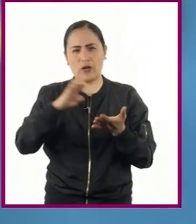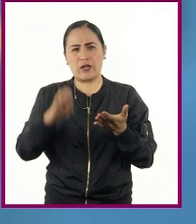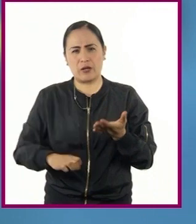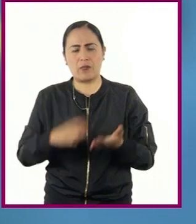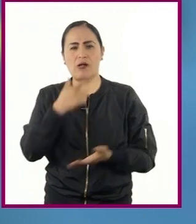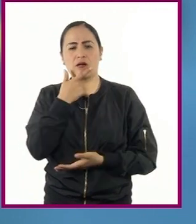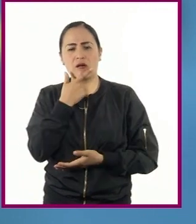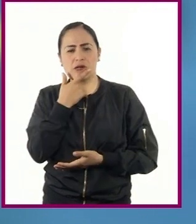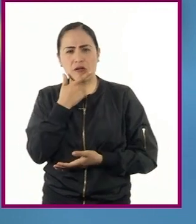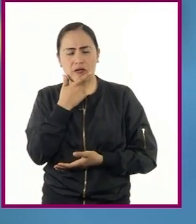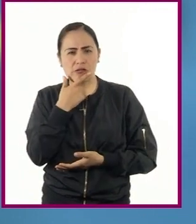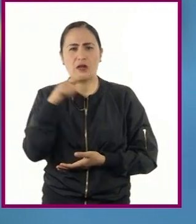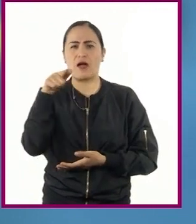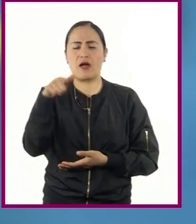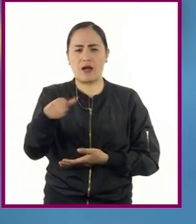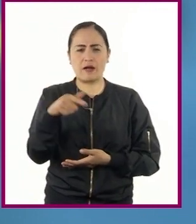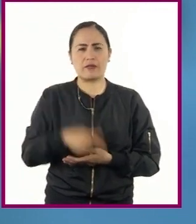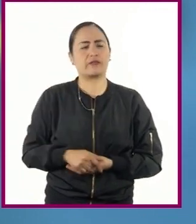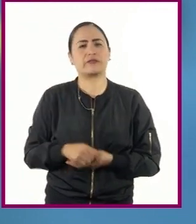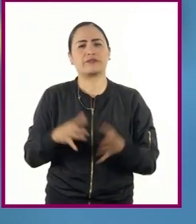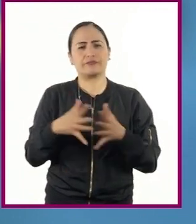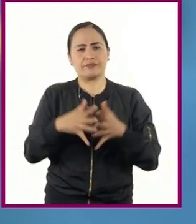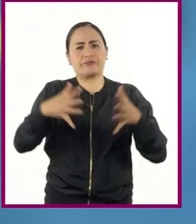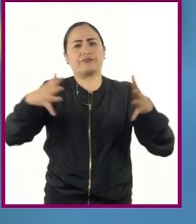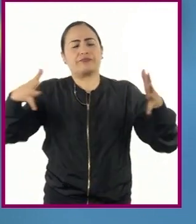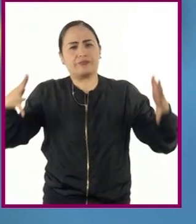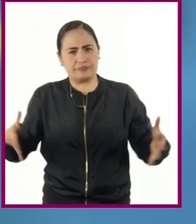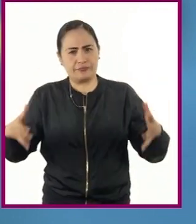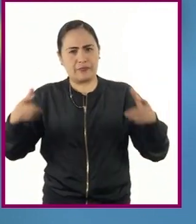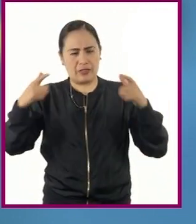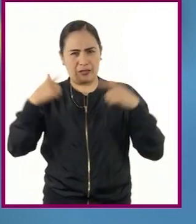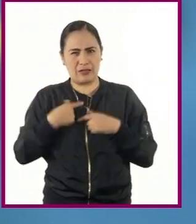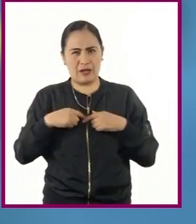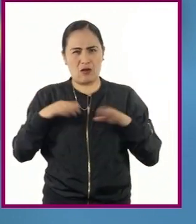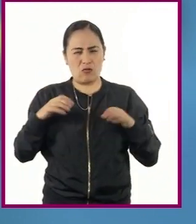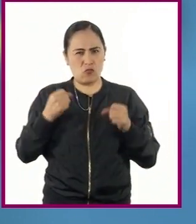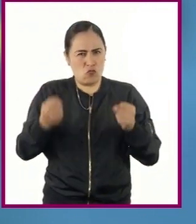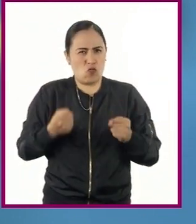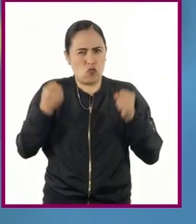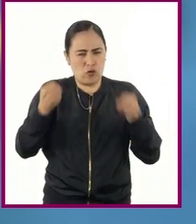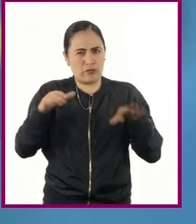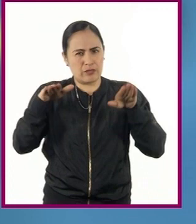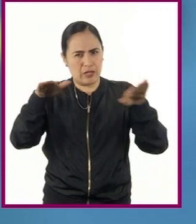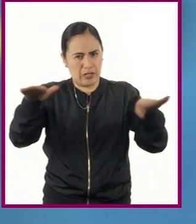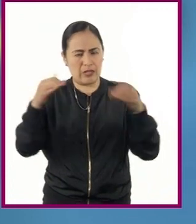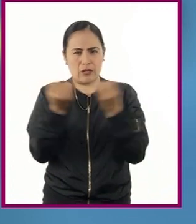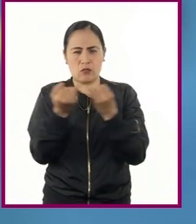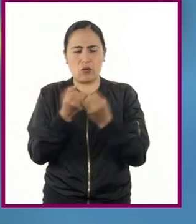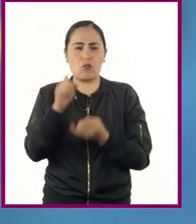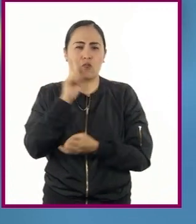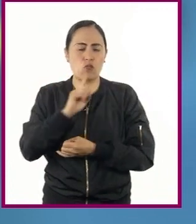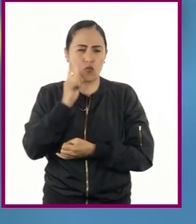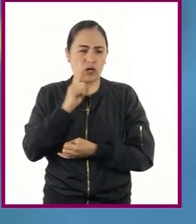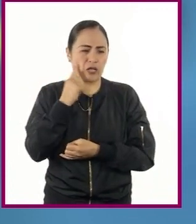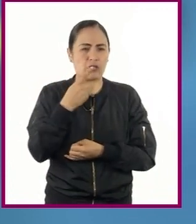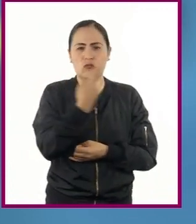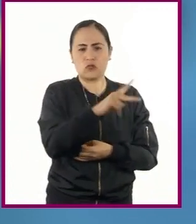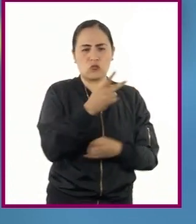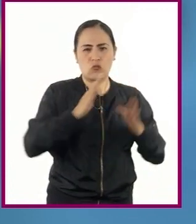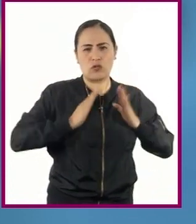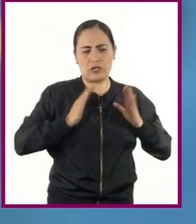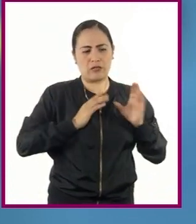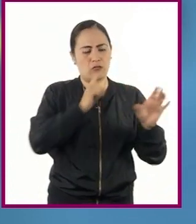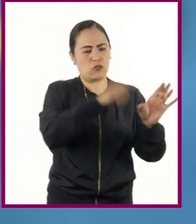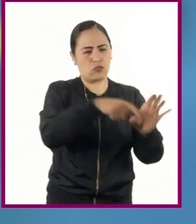especial de enfermería de la Real Fuerza Aérea. Además de las mujeres enlistadas en los ejércitos de sus países, muchas